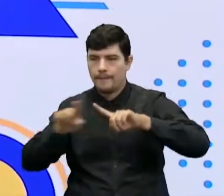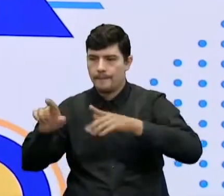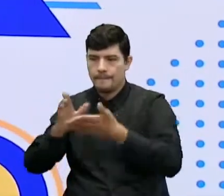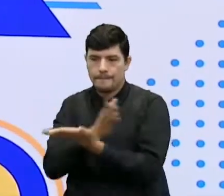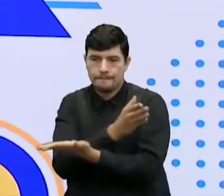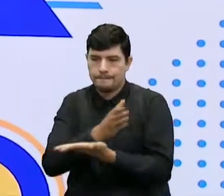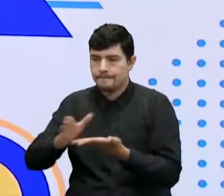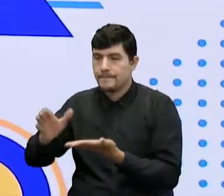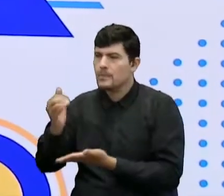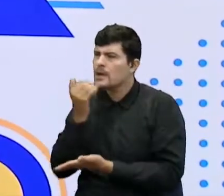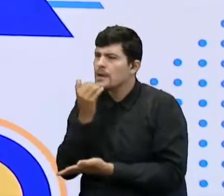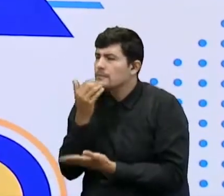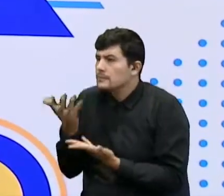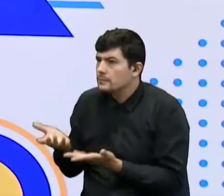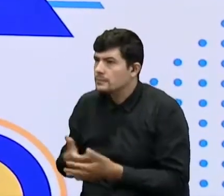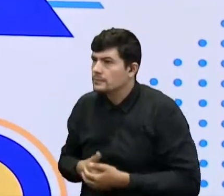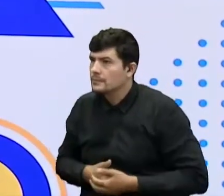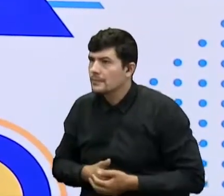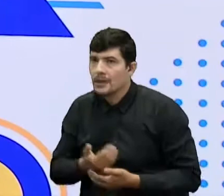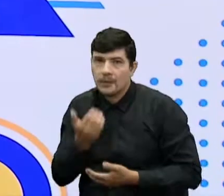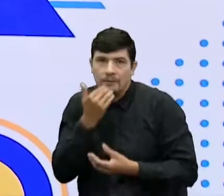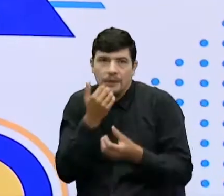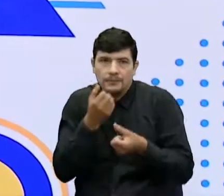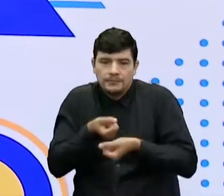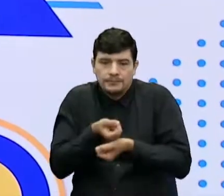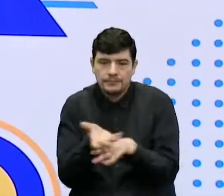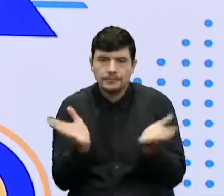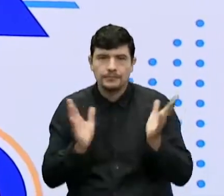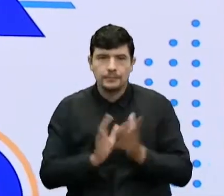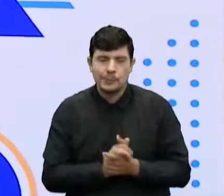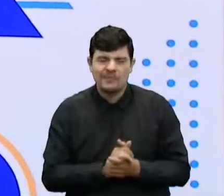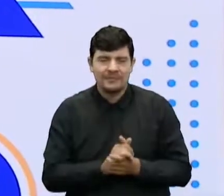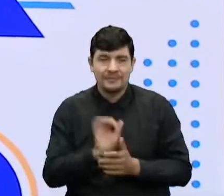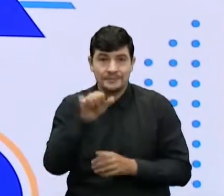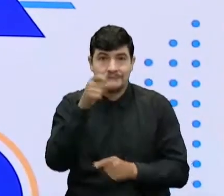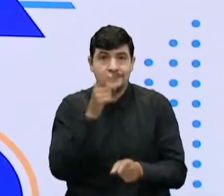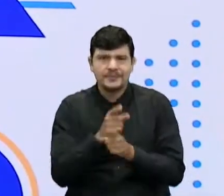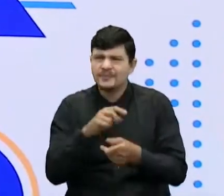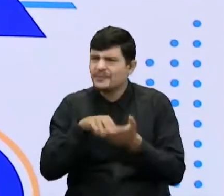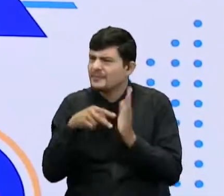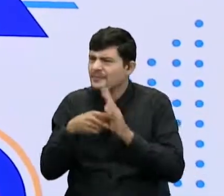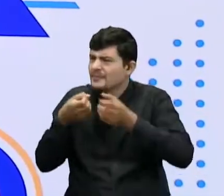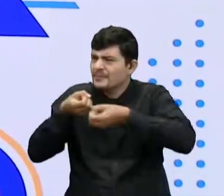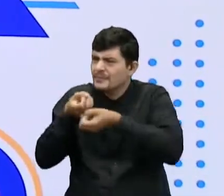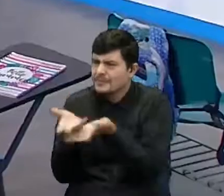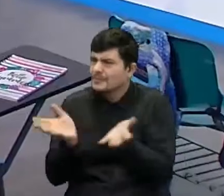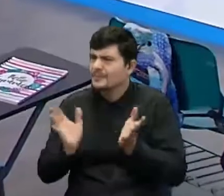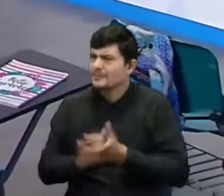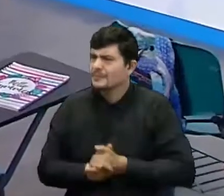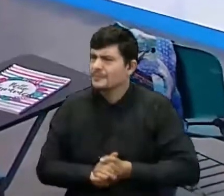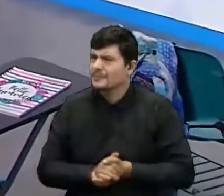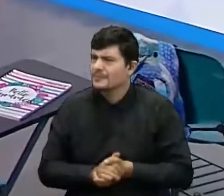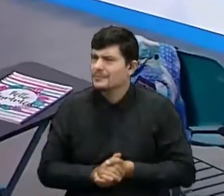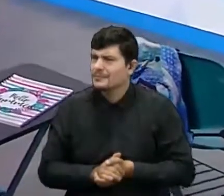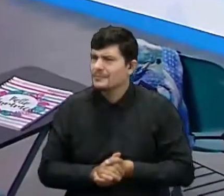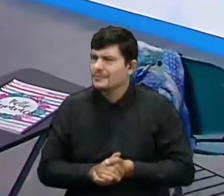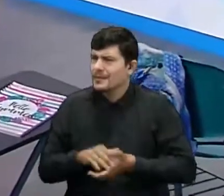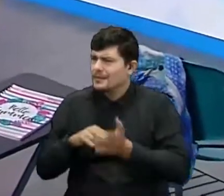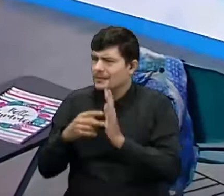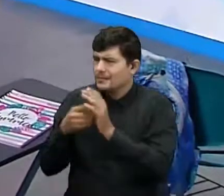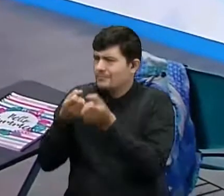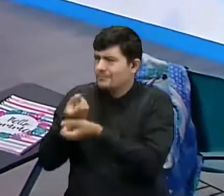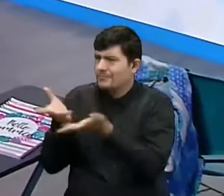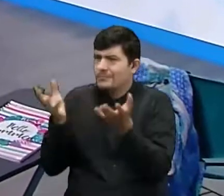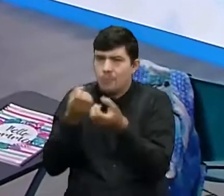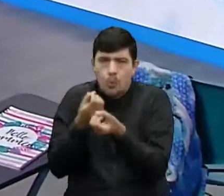por ejemplo La diversidad La diversidad O sea, fíjate que ¿Qué es la diversidad? La diversidad Sí Bueno,